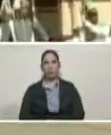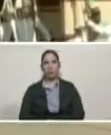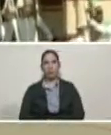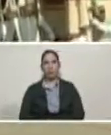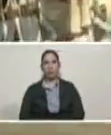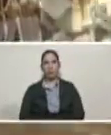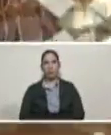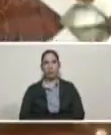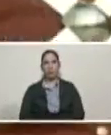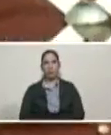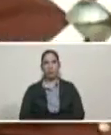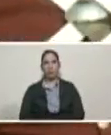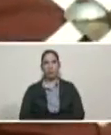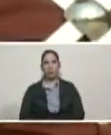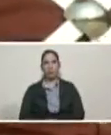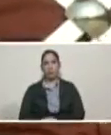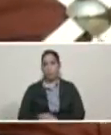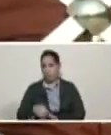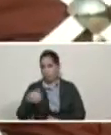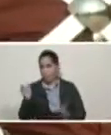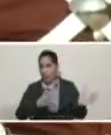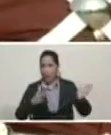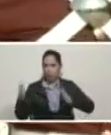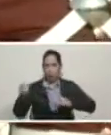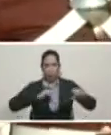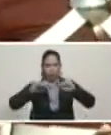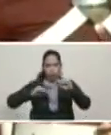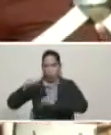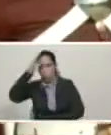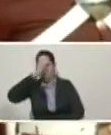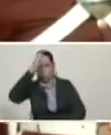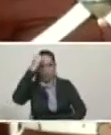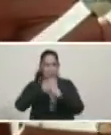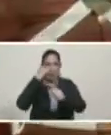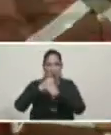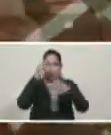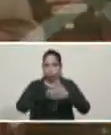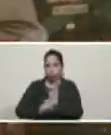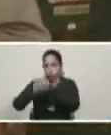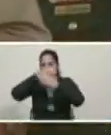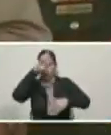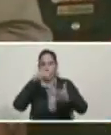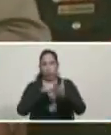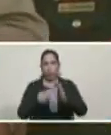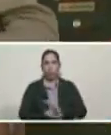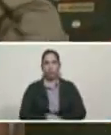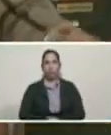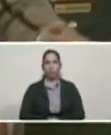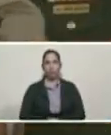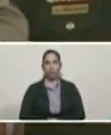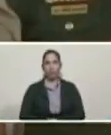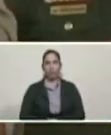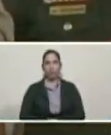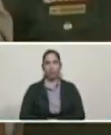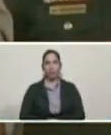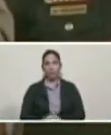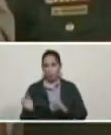calles. Marzo de movilización, de conciencia, de trabajo, de unión nacional. Marzo,